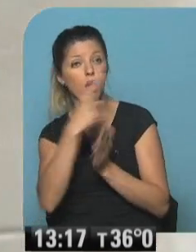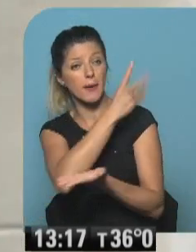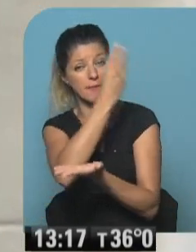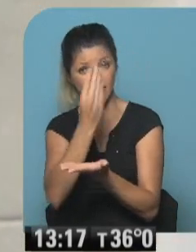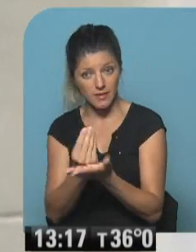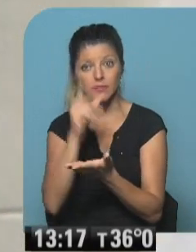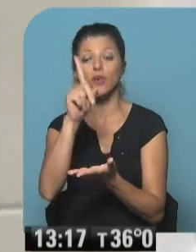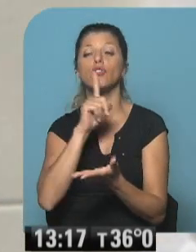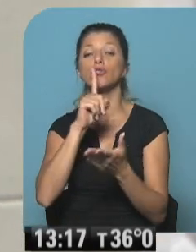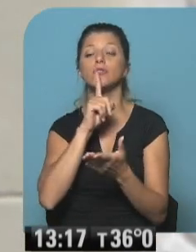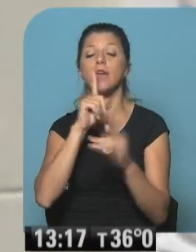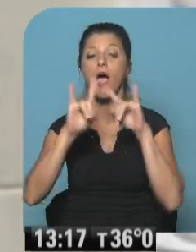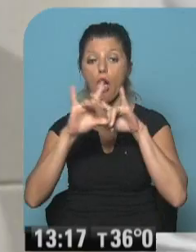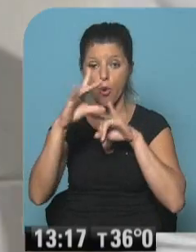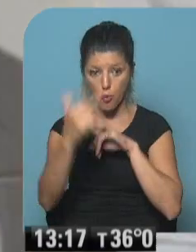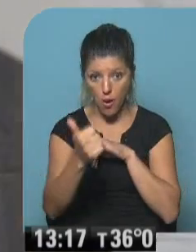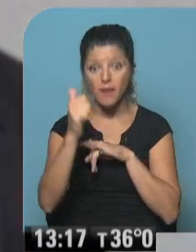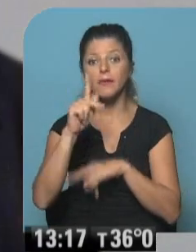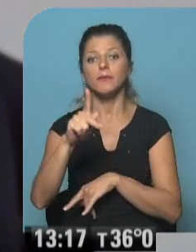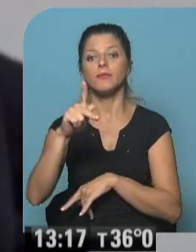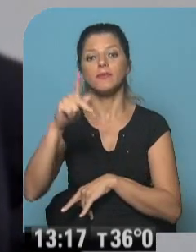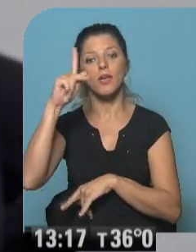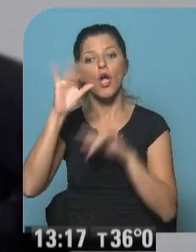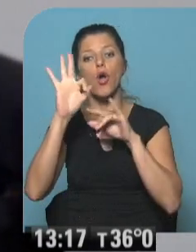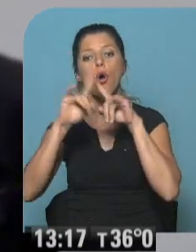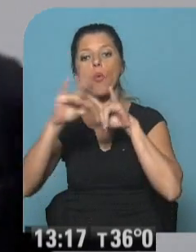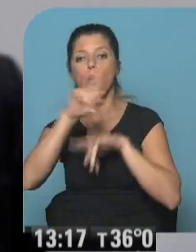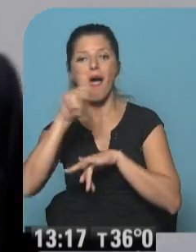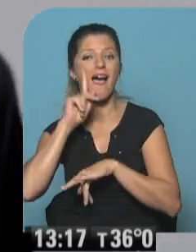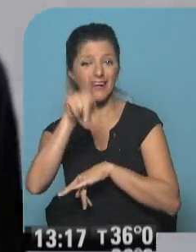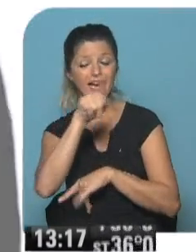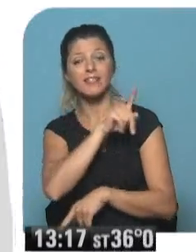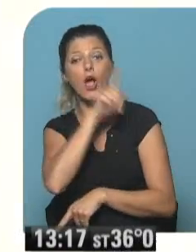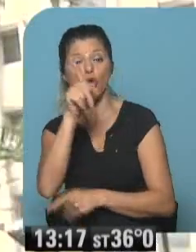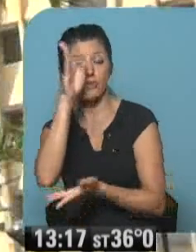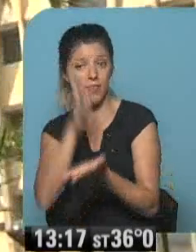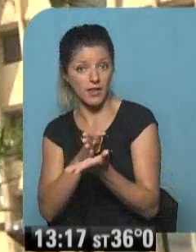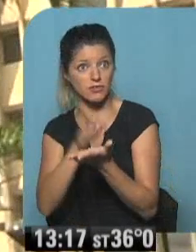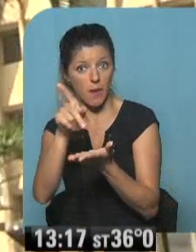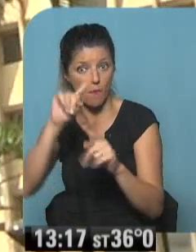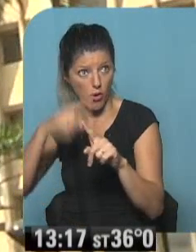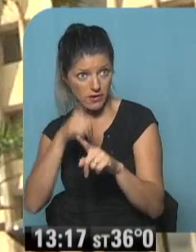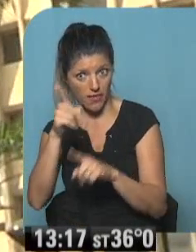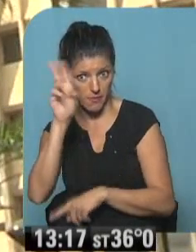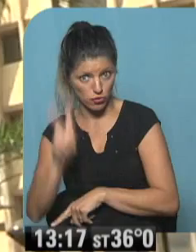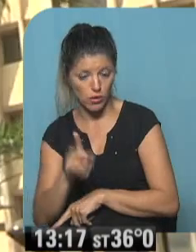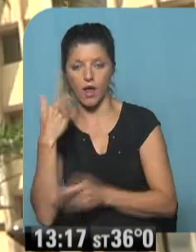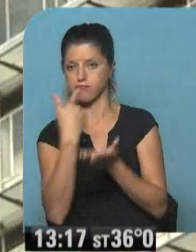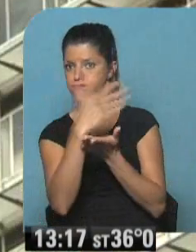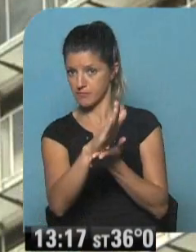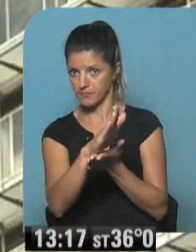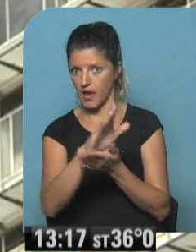Craig Kowalik, acusándolo de críticas a la política de derechos humanos venezolana. Canadá respondió de